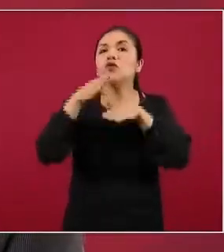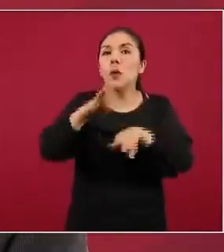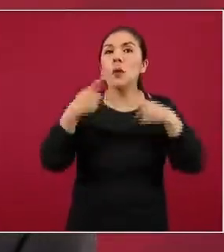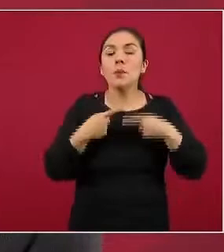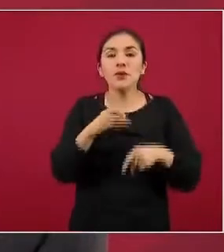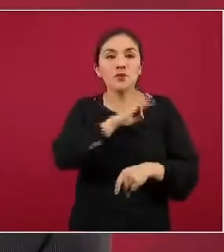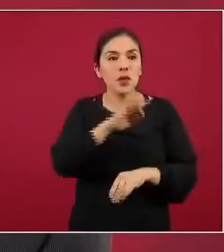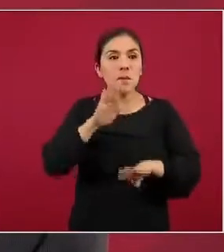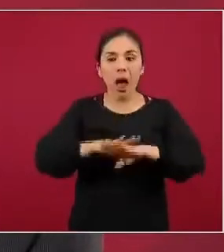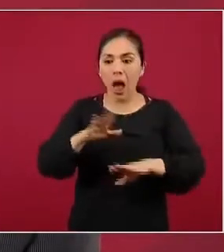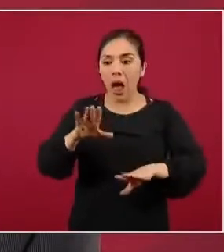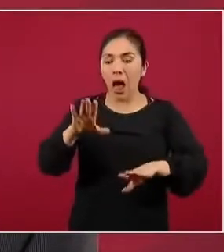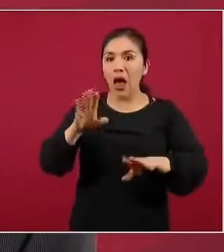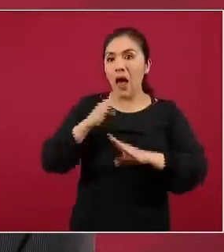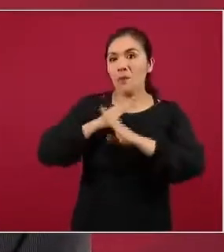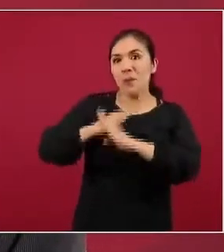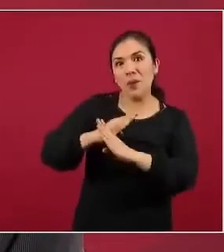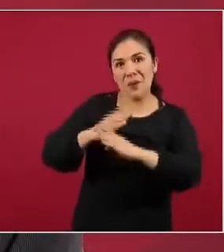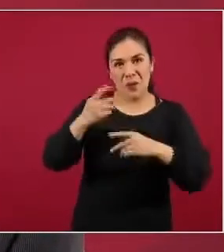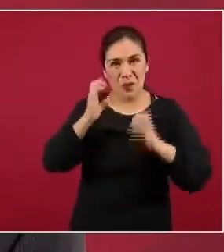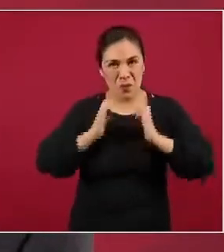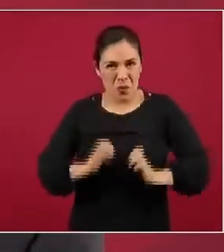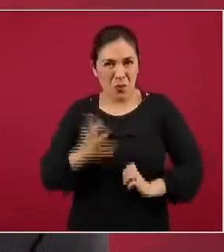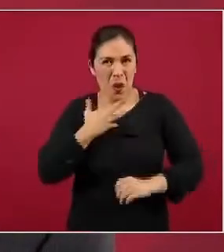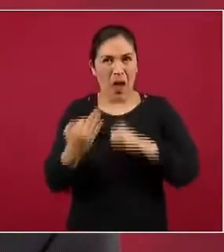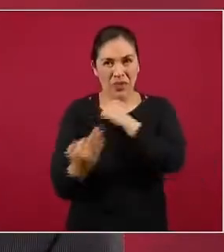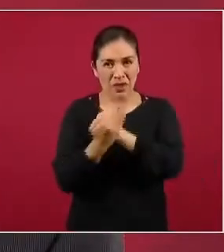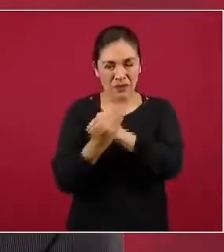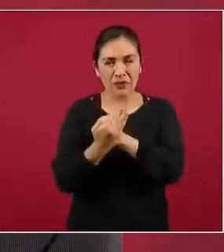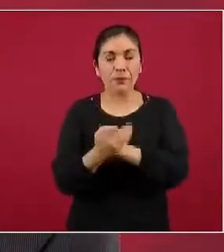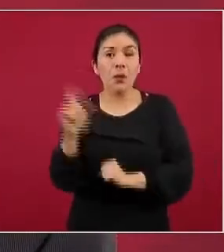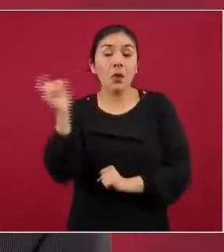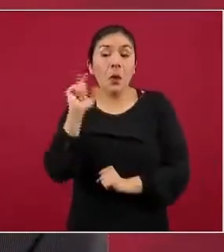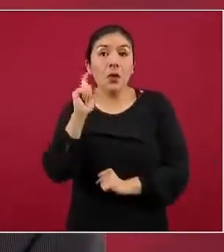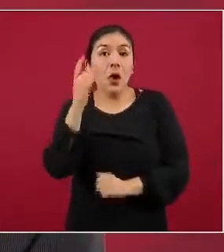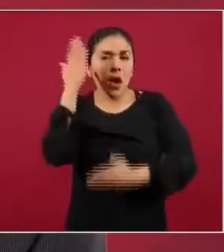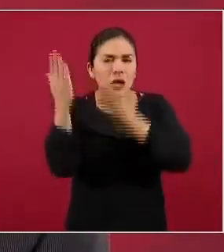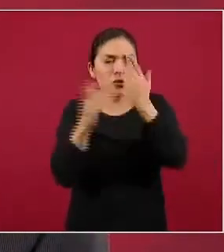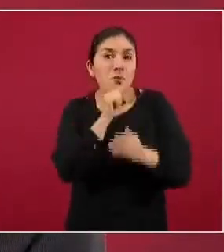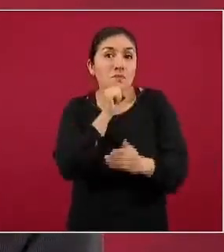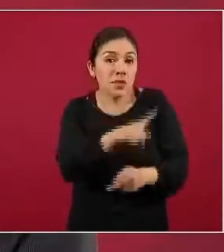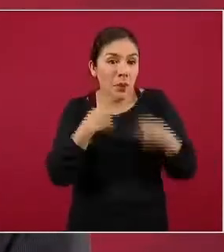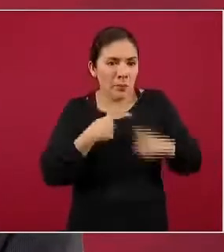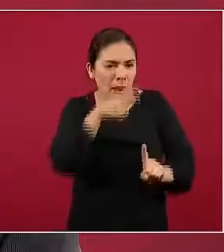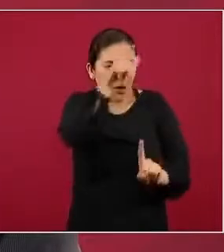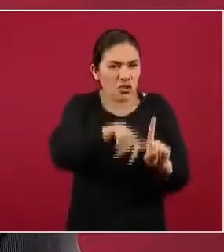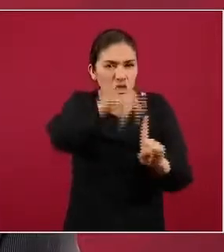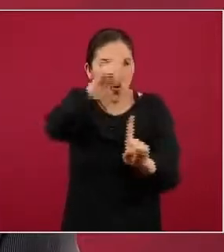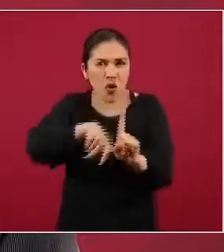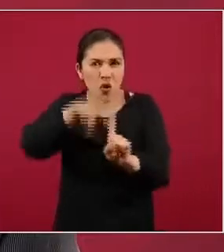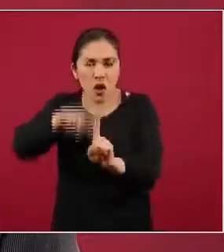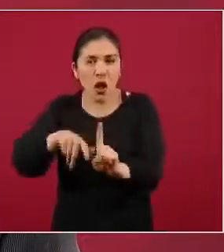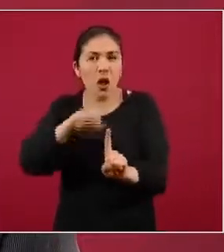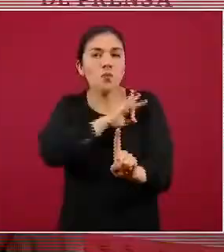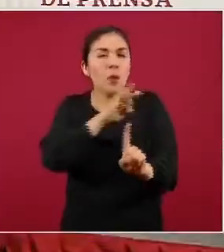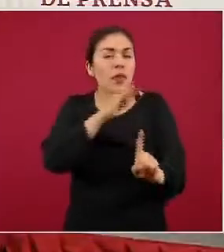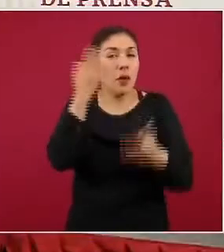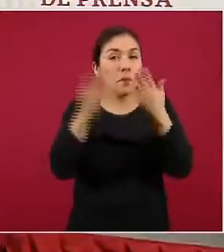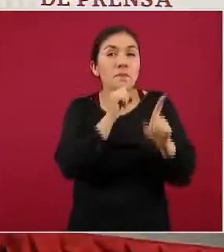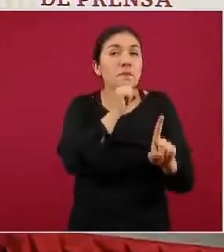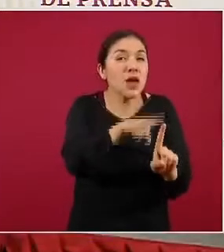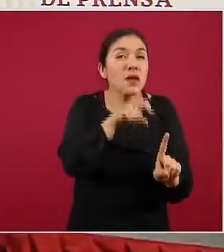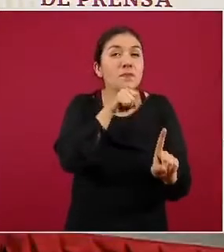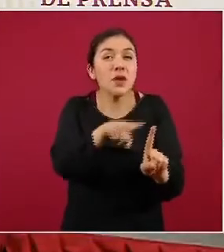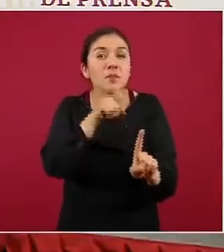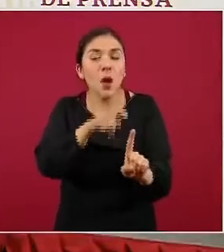poblacional. Cuando se estudian las mismas personas, uno puede ver a lo largo del tiempo si persisten los anticuerpos. Pero hay